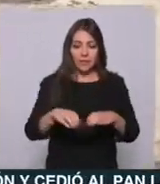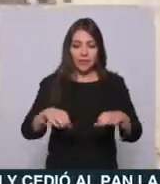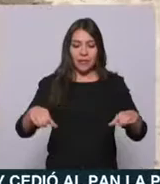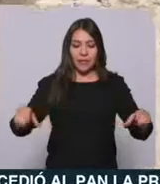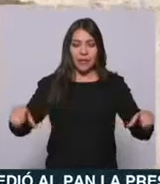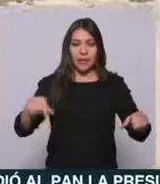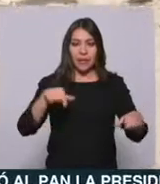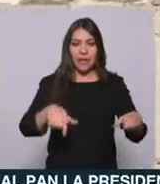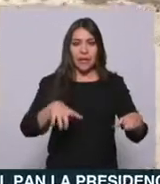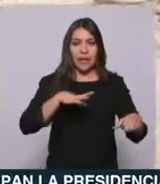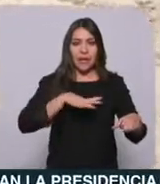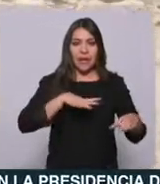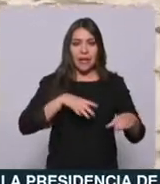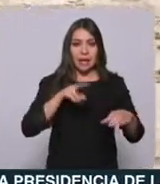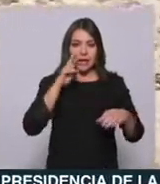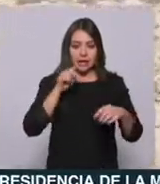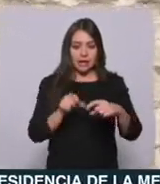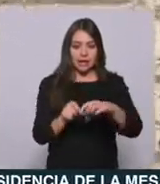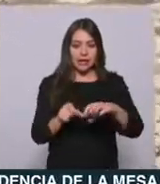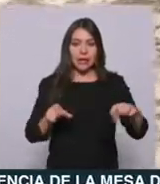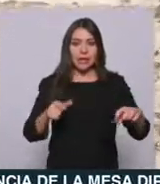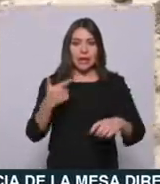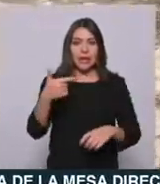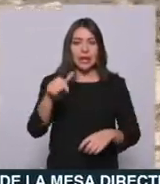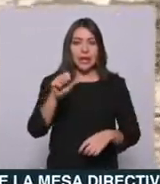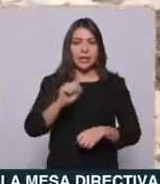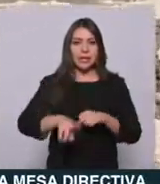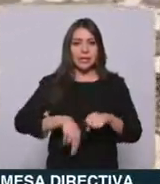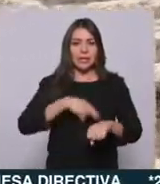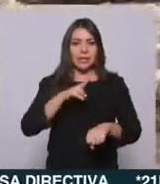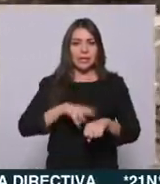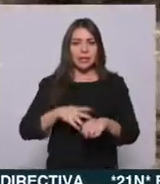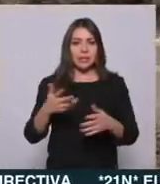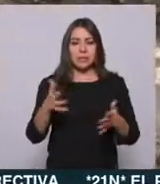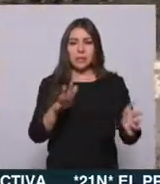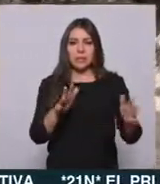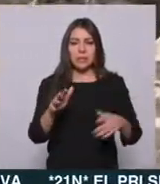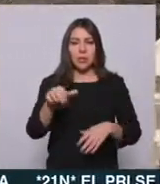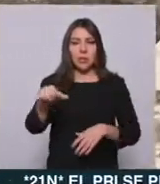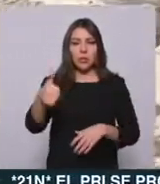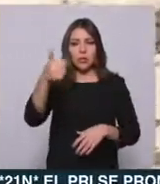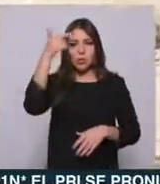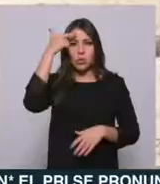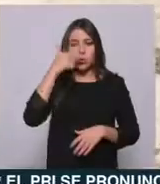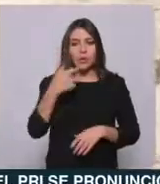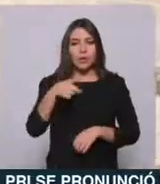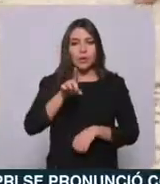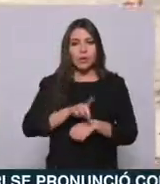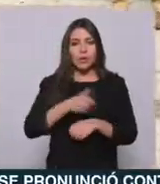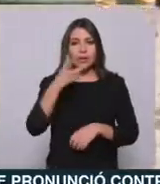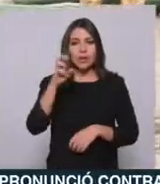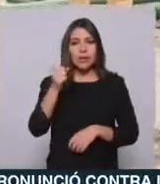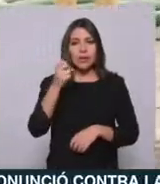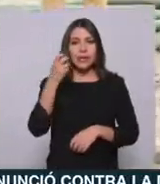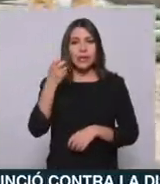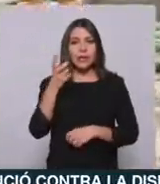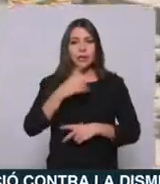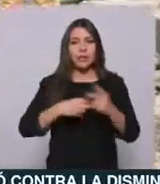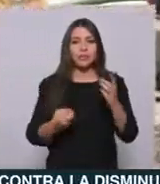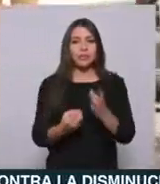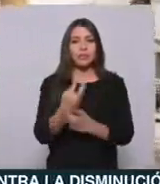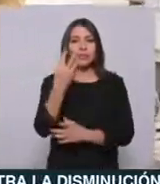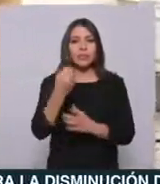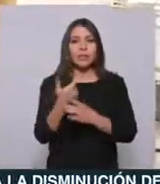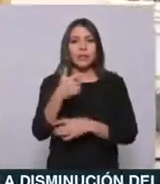tubo de gas natural que fue afectado el 3 de septiembre alrededor de las 11 de la noche y que generó una fuga, lo cual